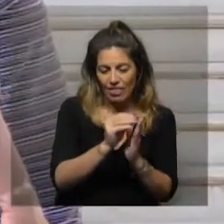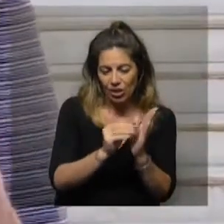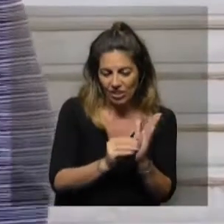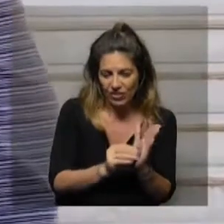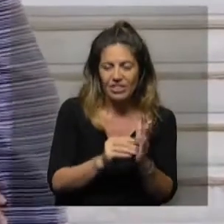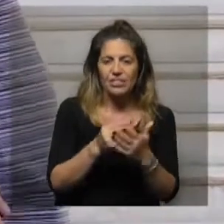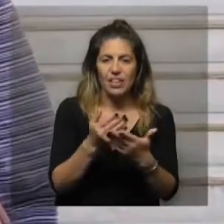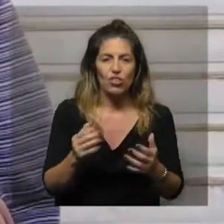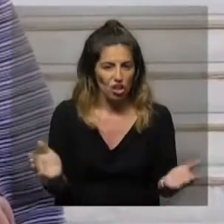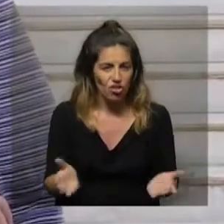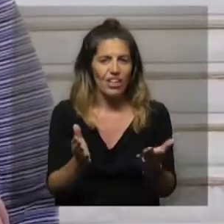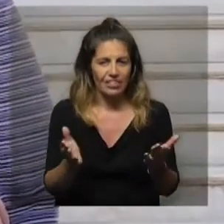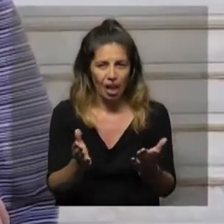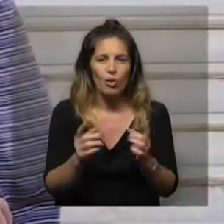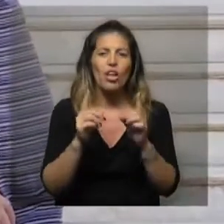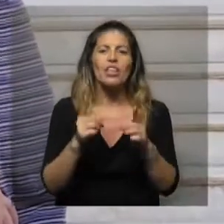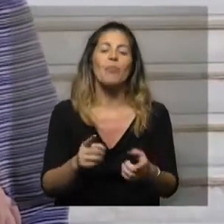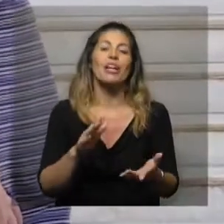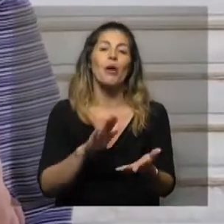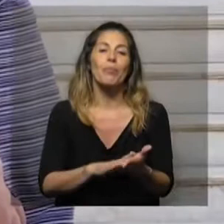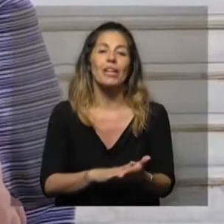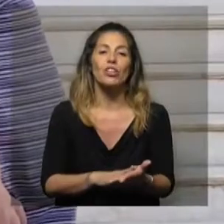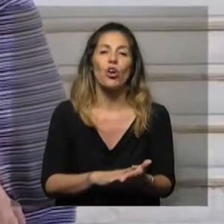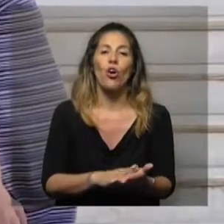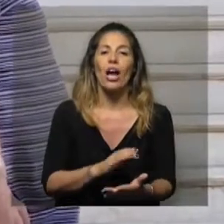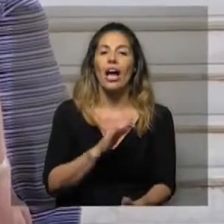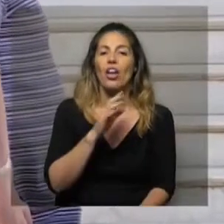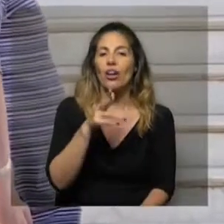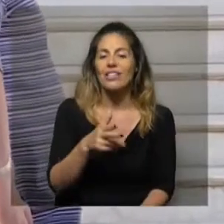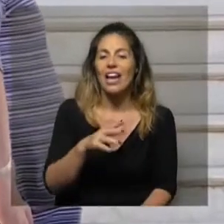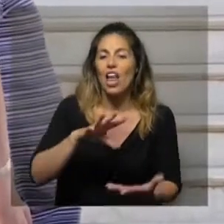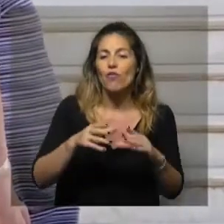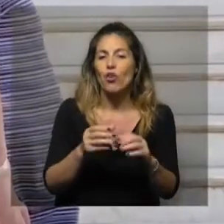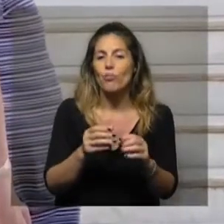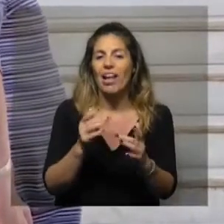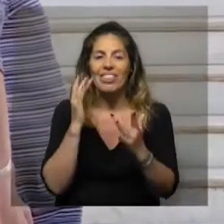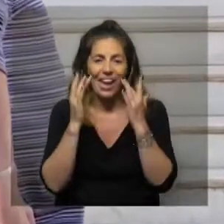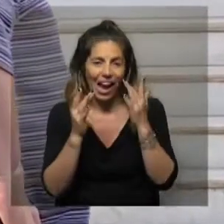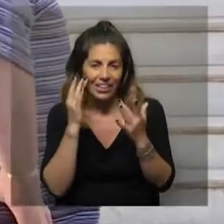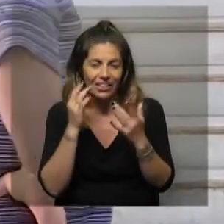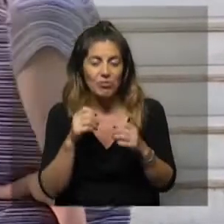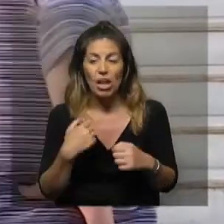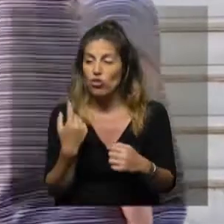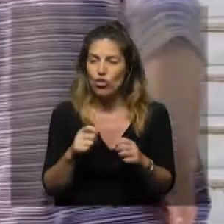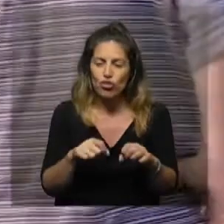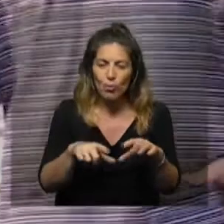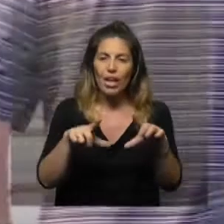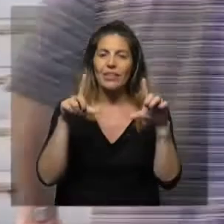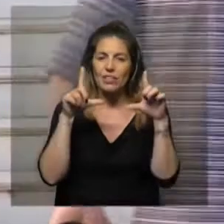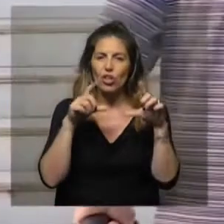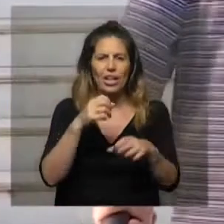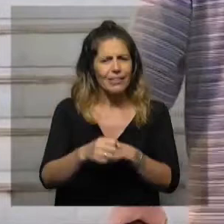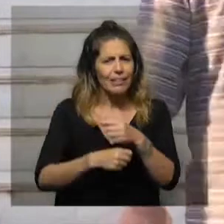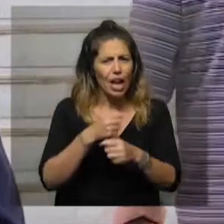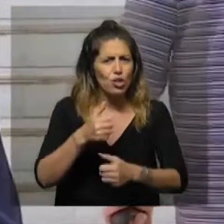así que los alentamos y después respecto a lo que decías de la del tipo de obras nos llamó la atención Bueno este año fue muy